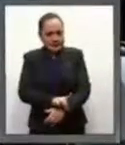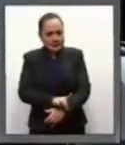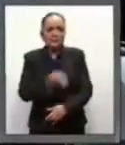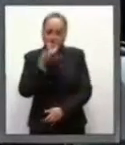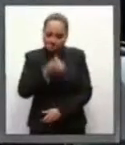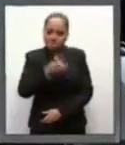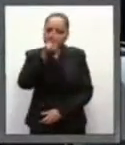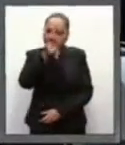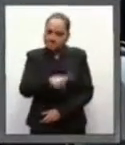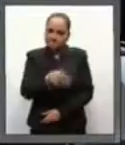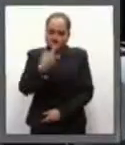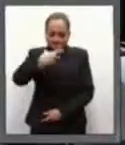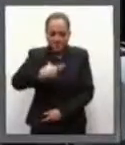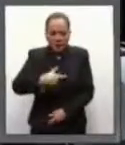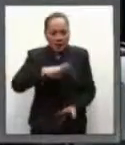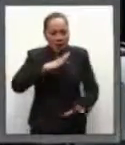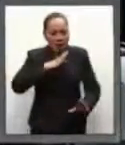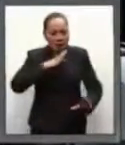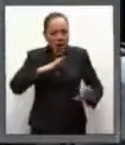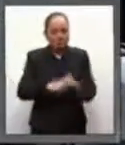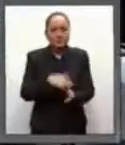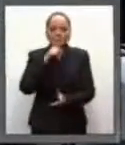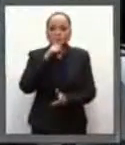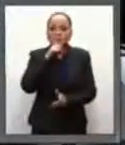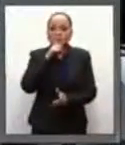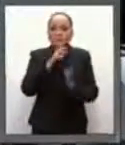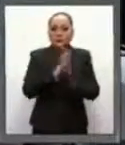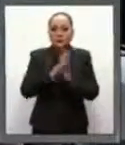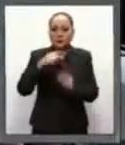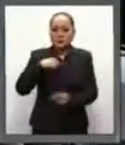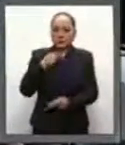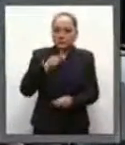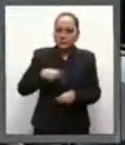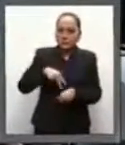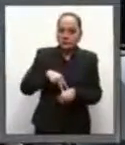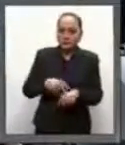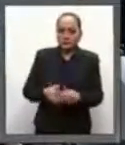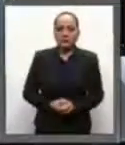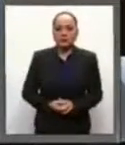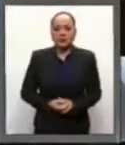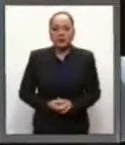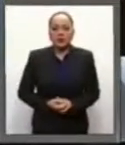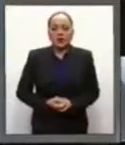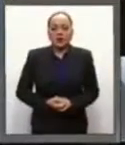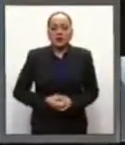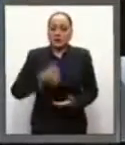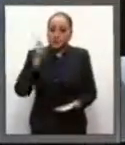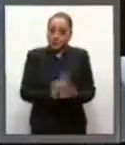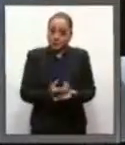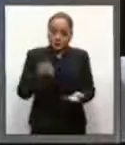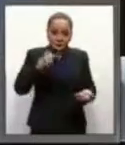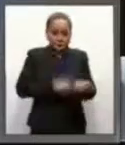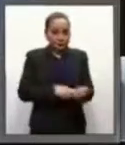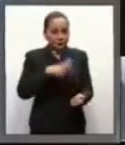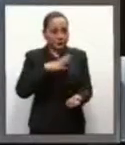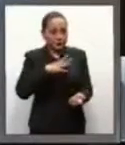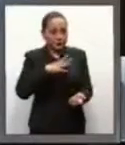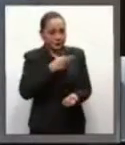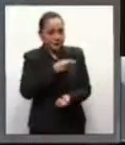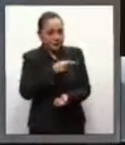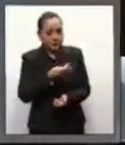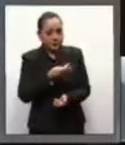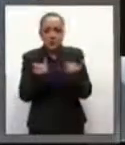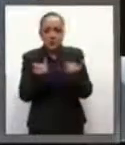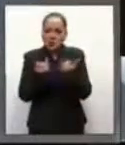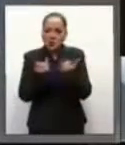la pobreza, silencio, estoy hablando, no solo la pobreza, también